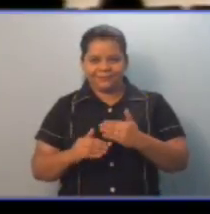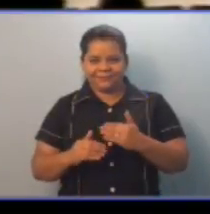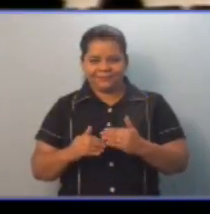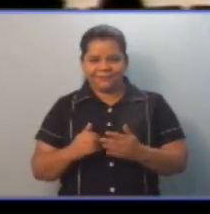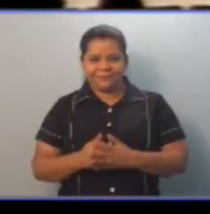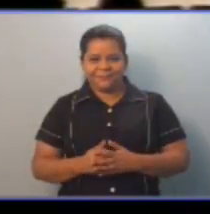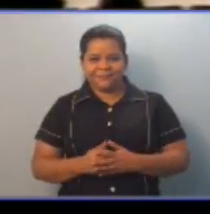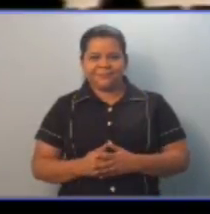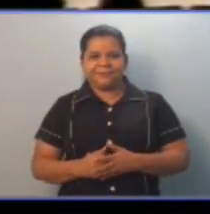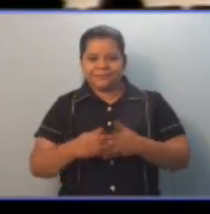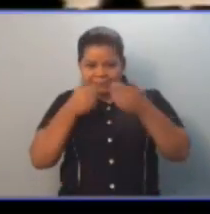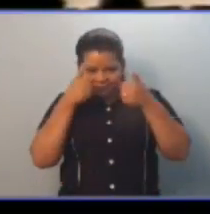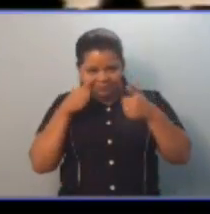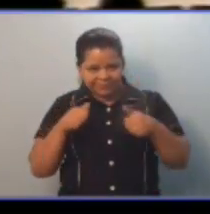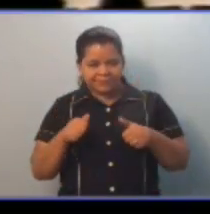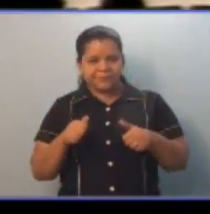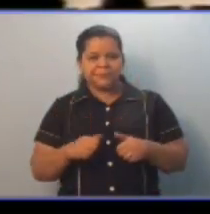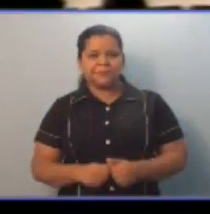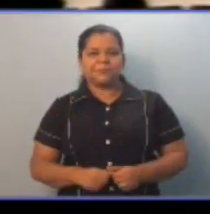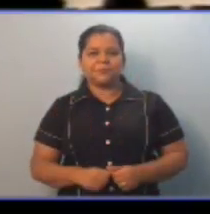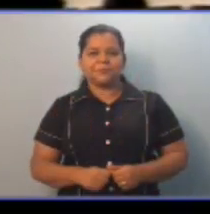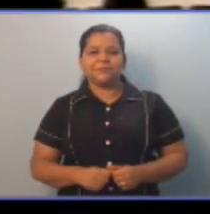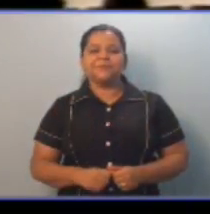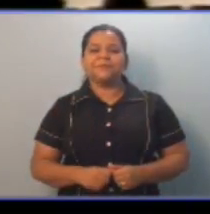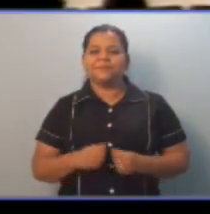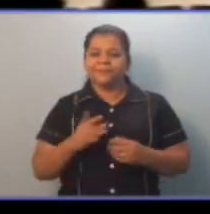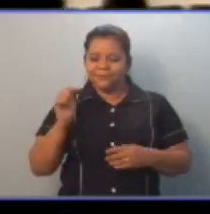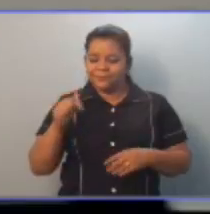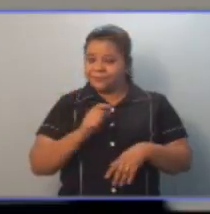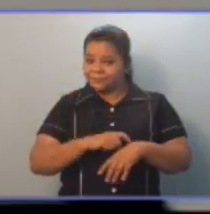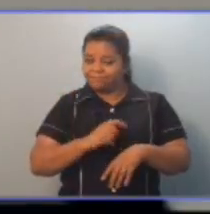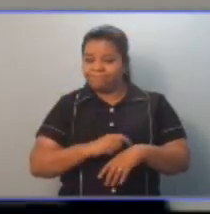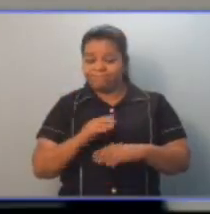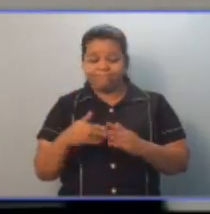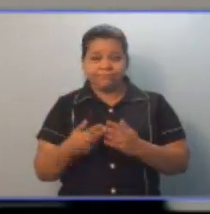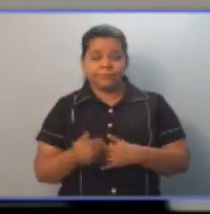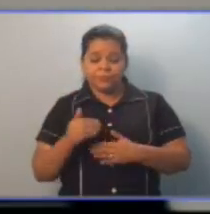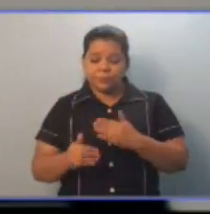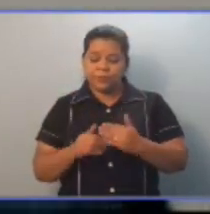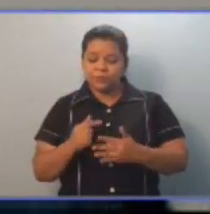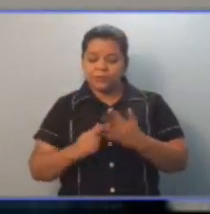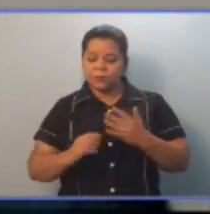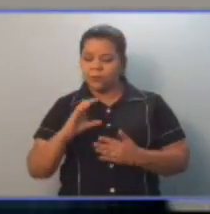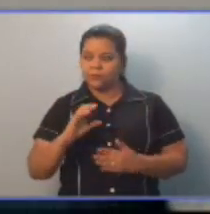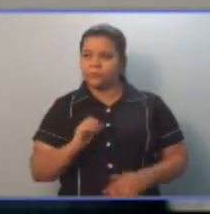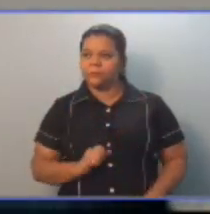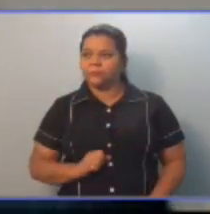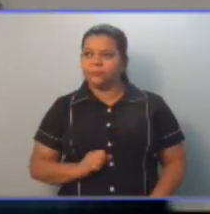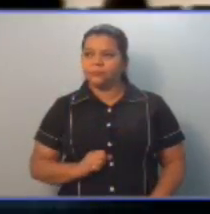Mi pregunta es la siguiente: ¿qué opinión le merece la actual ley de procedimientos constitucionales?